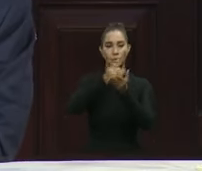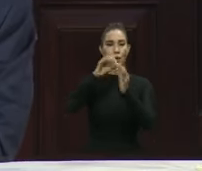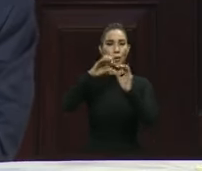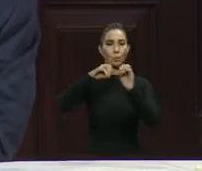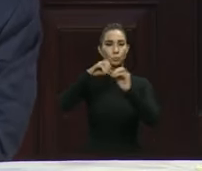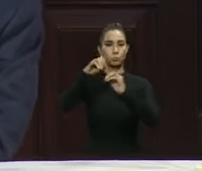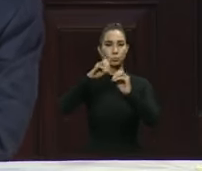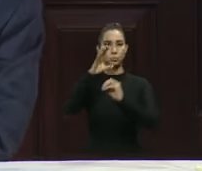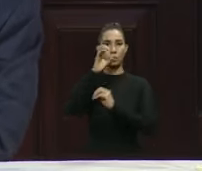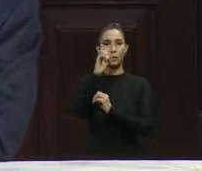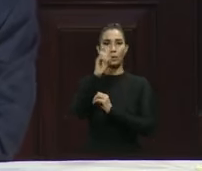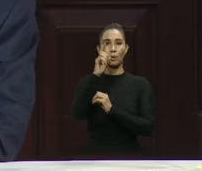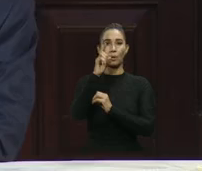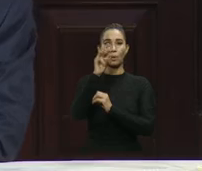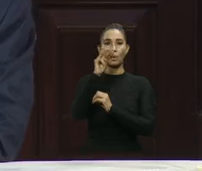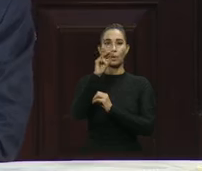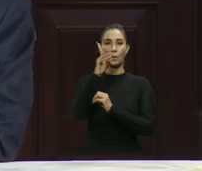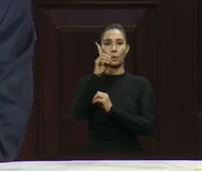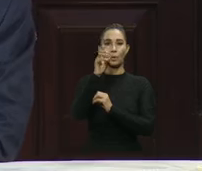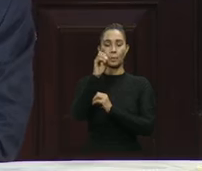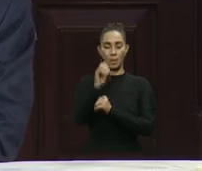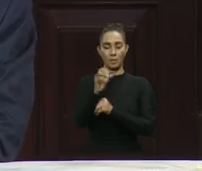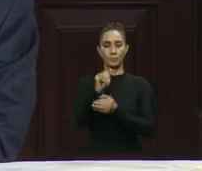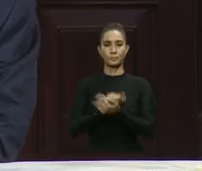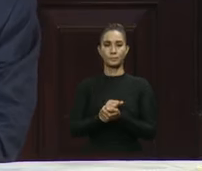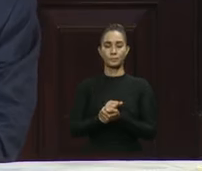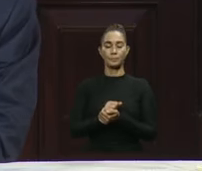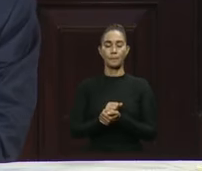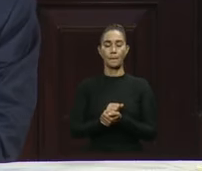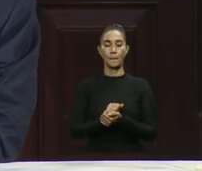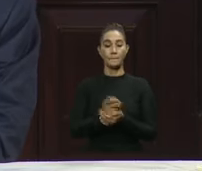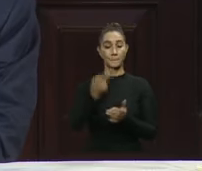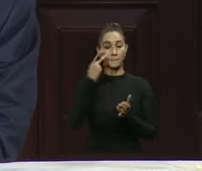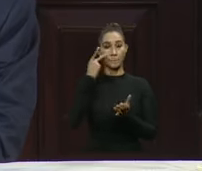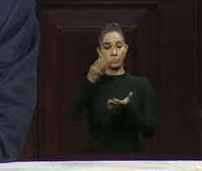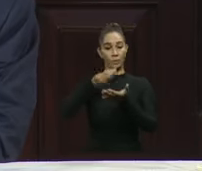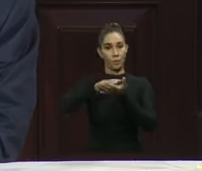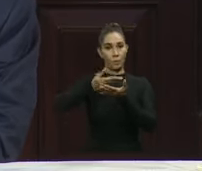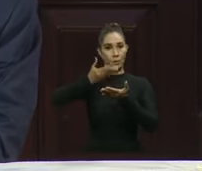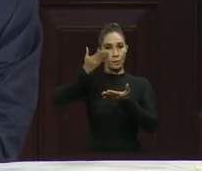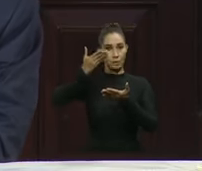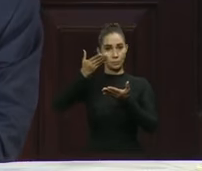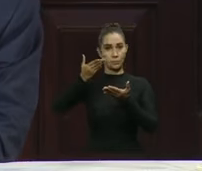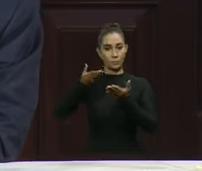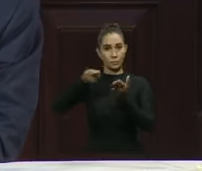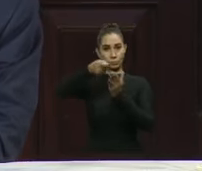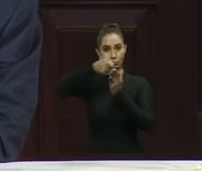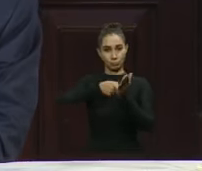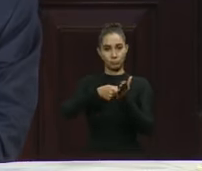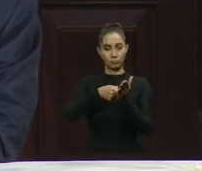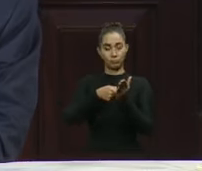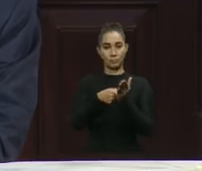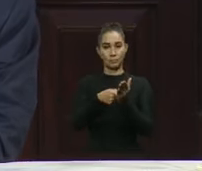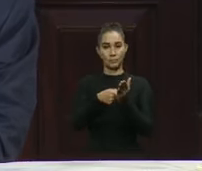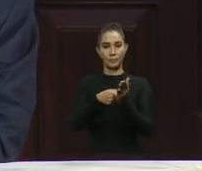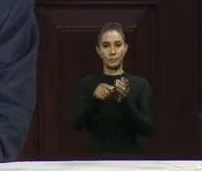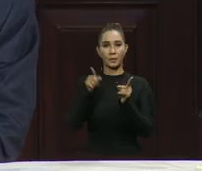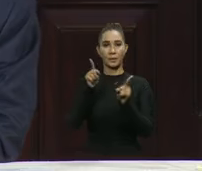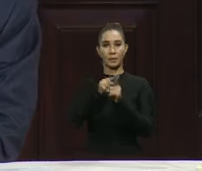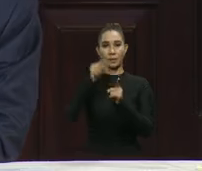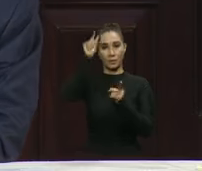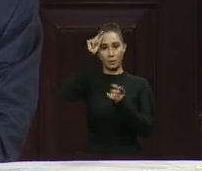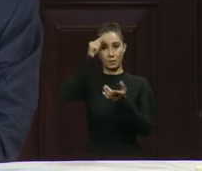colmados. Ante el aumento de tanto del monto como del